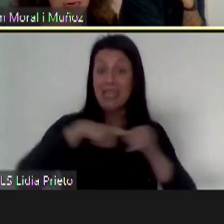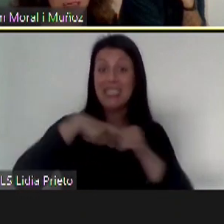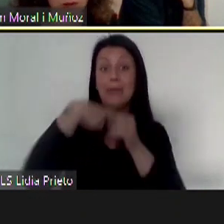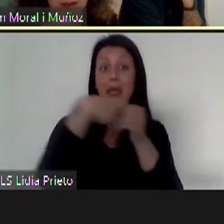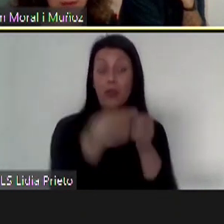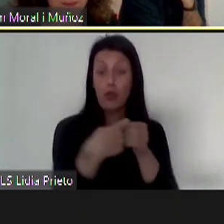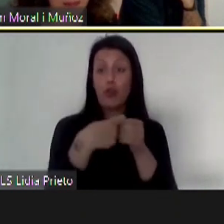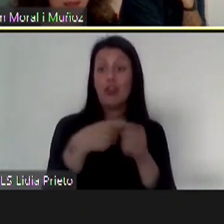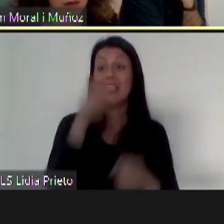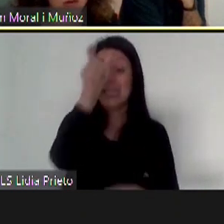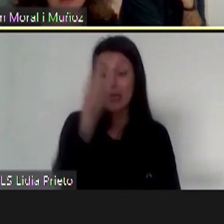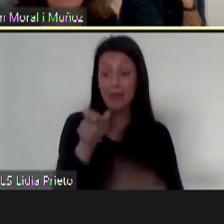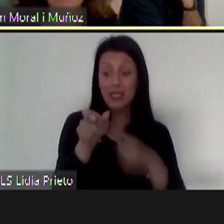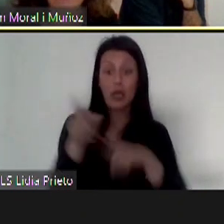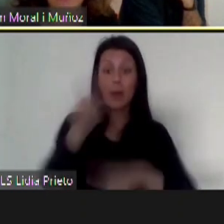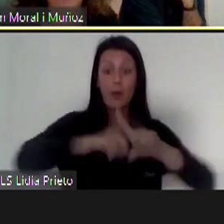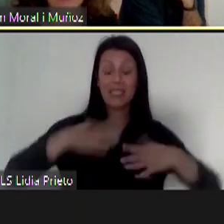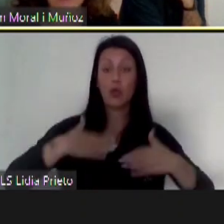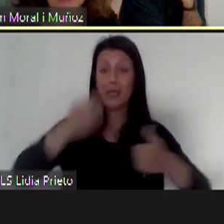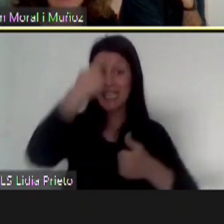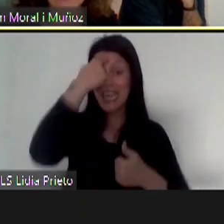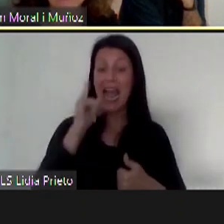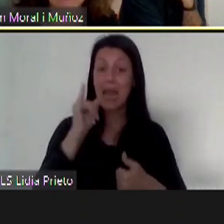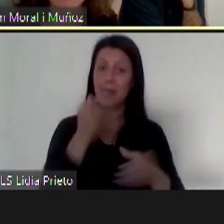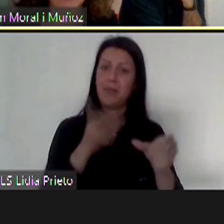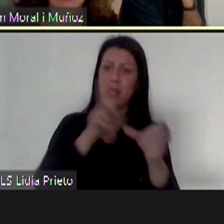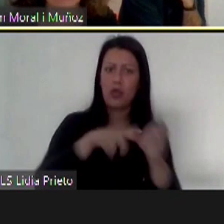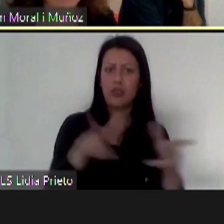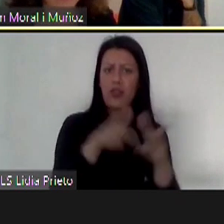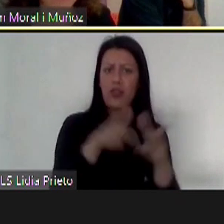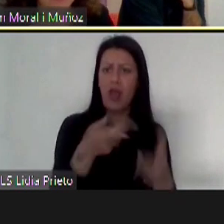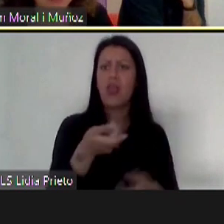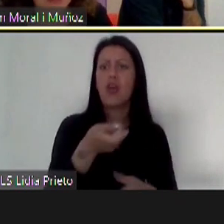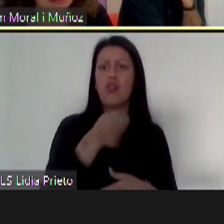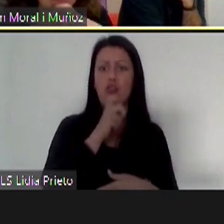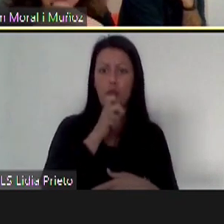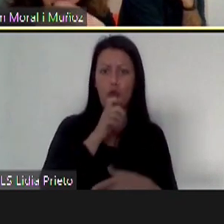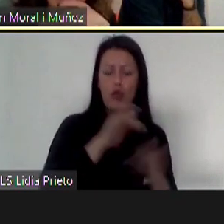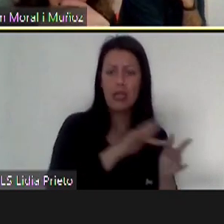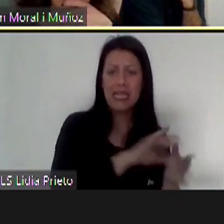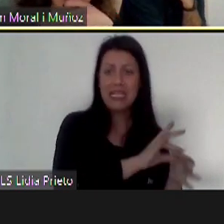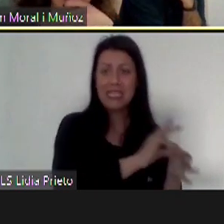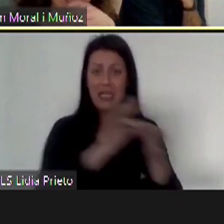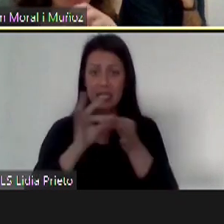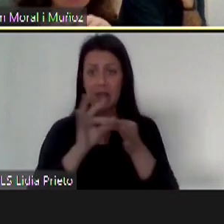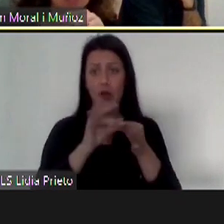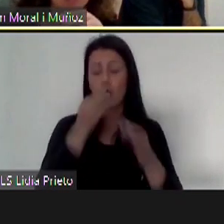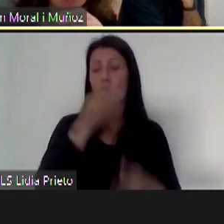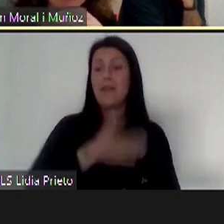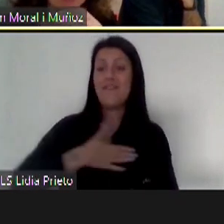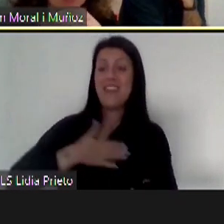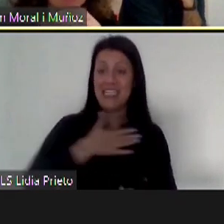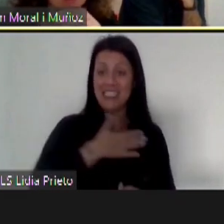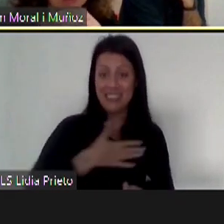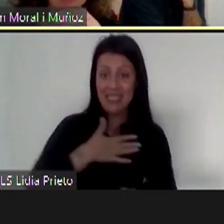tenga en la sociedad, ¿no? Entonces, como que la salud mental está muy relacionado con el propio bienestar. En estas